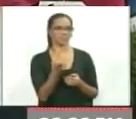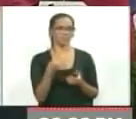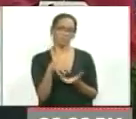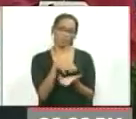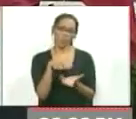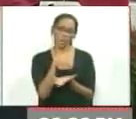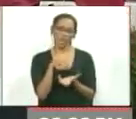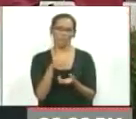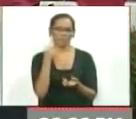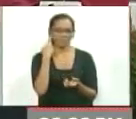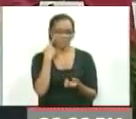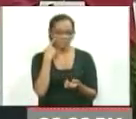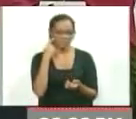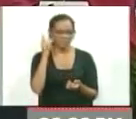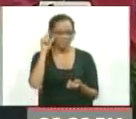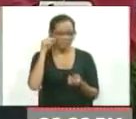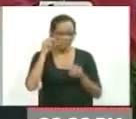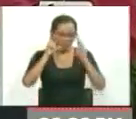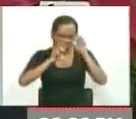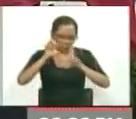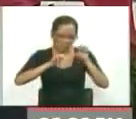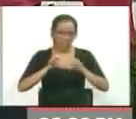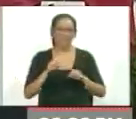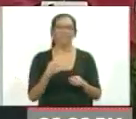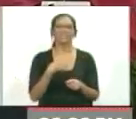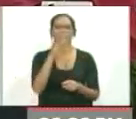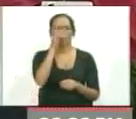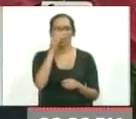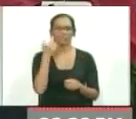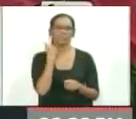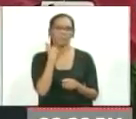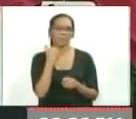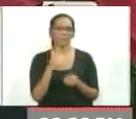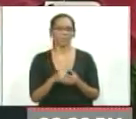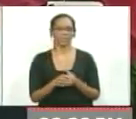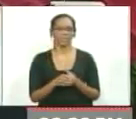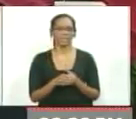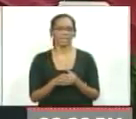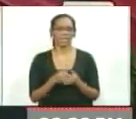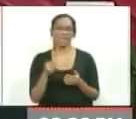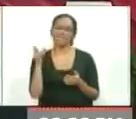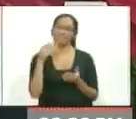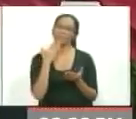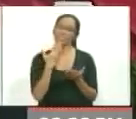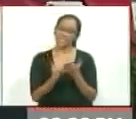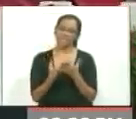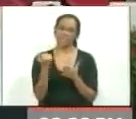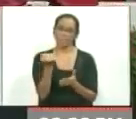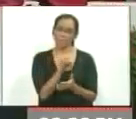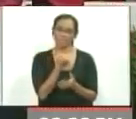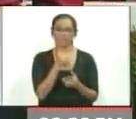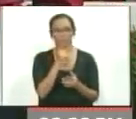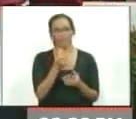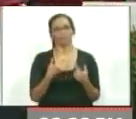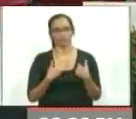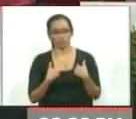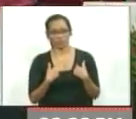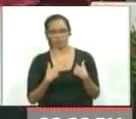Todos los días que lo llevaron, que yo me burlé de su enfermedad. O sea, el tipo está pidiendo que me maten, pero el malo soy yo.